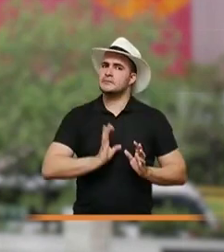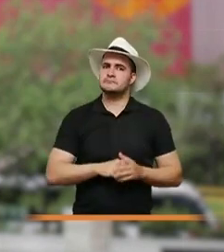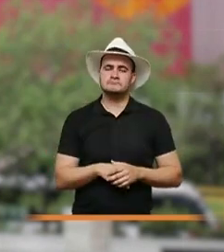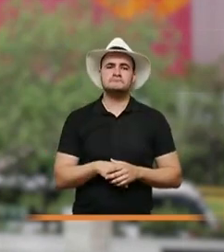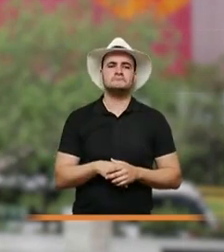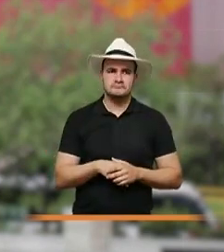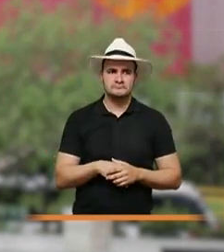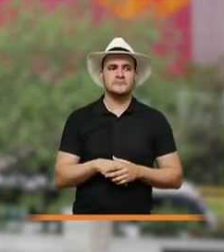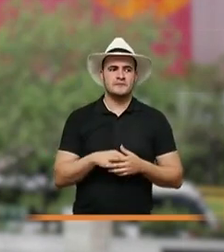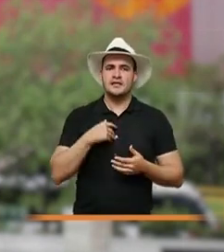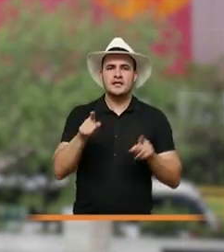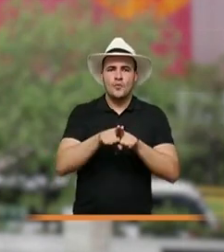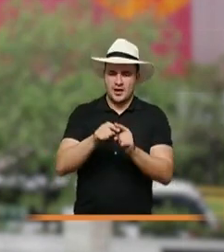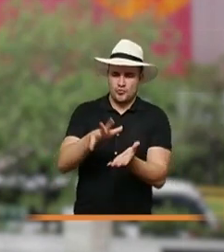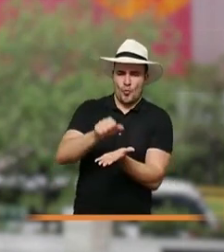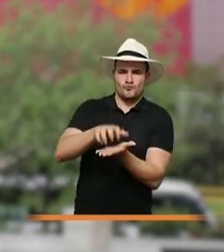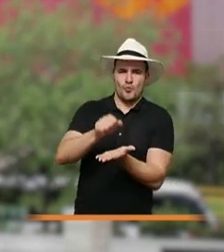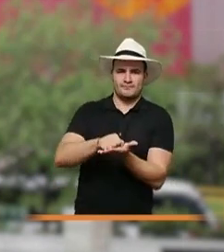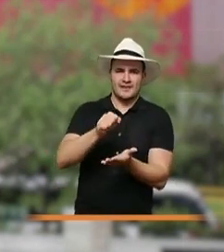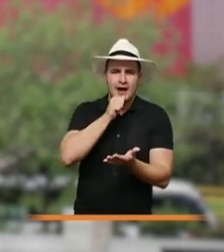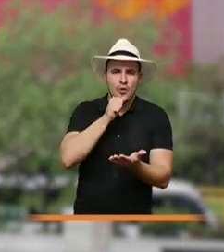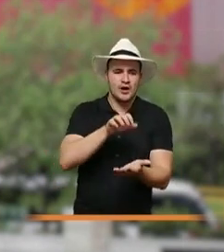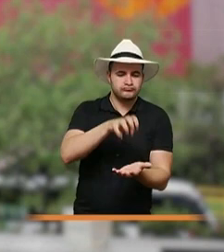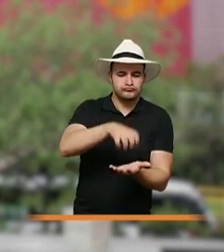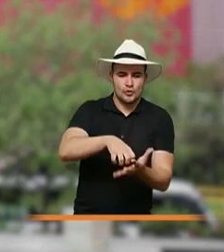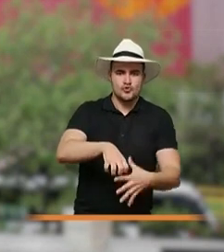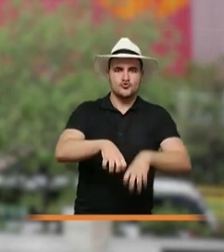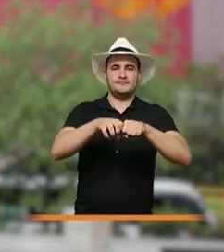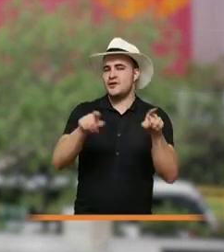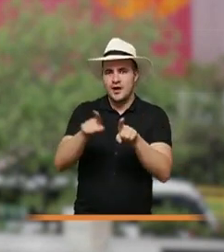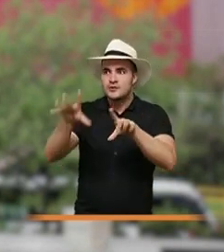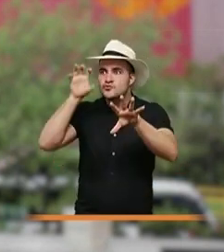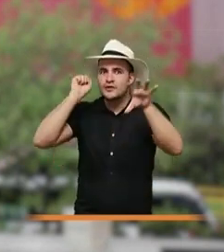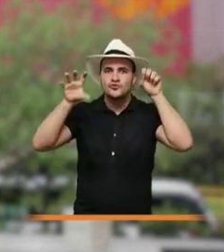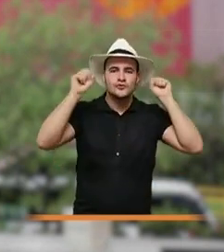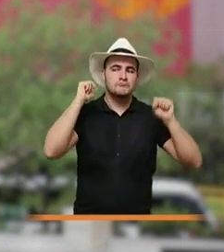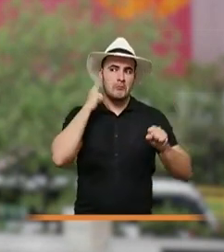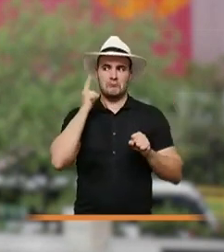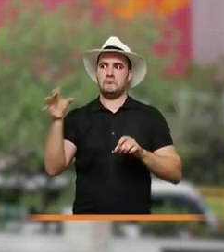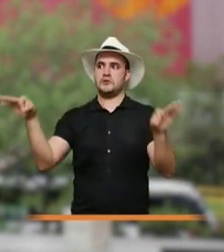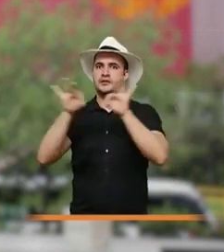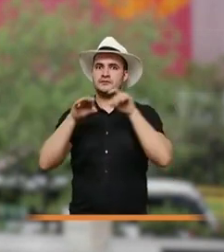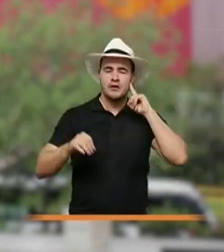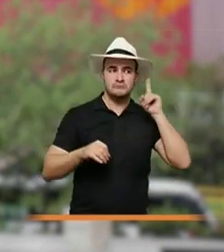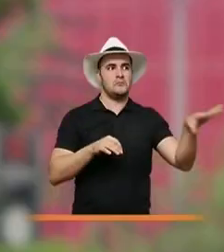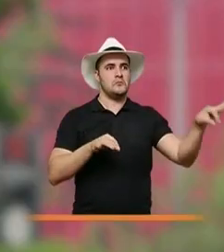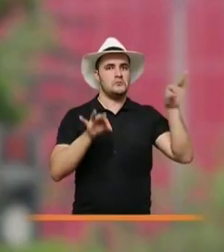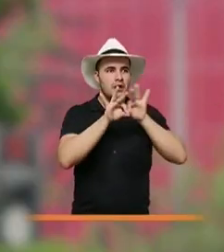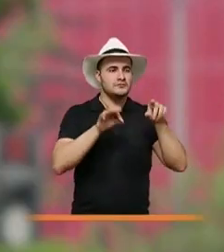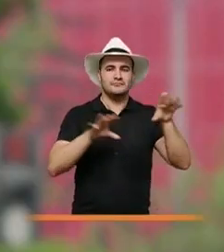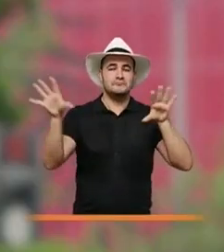el trabajito de la esponja absorber entonces todo lo que voy escuchando lo que me parece interesante lo voy cogiendo